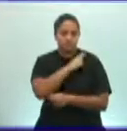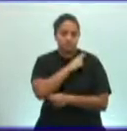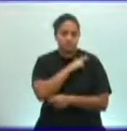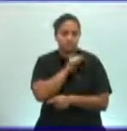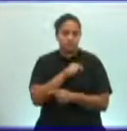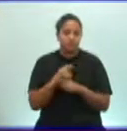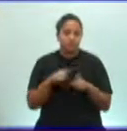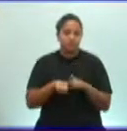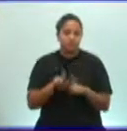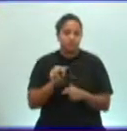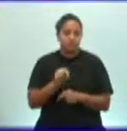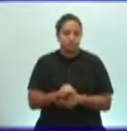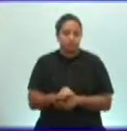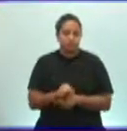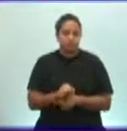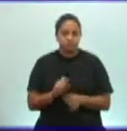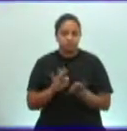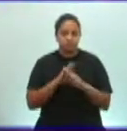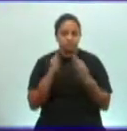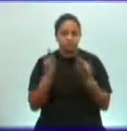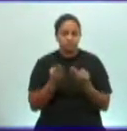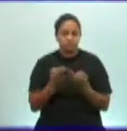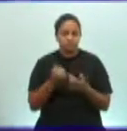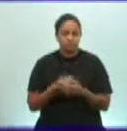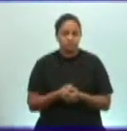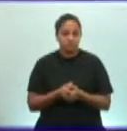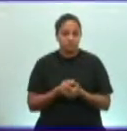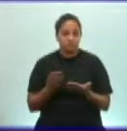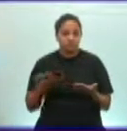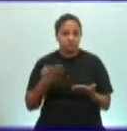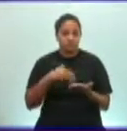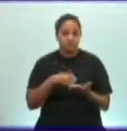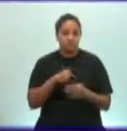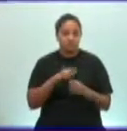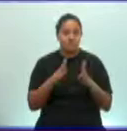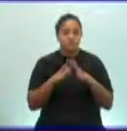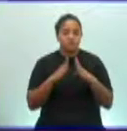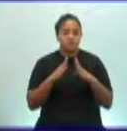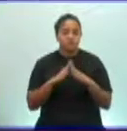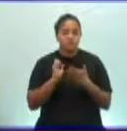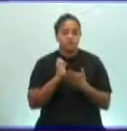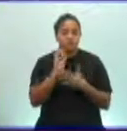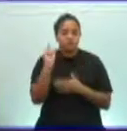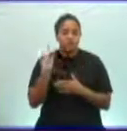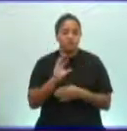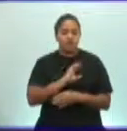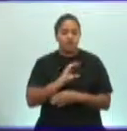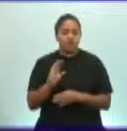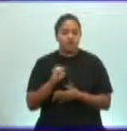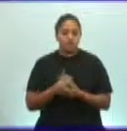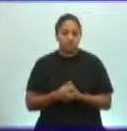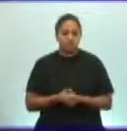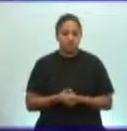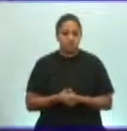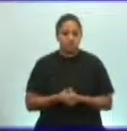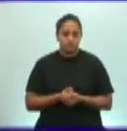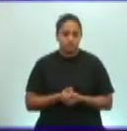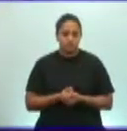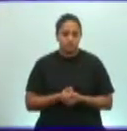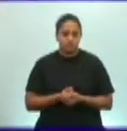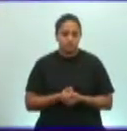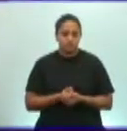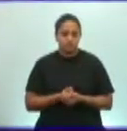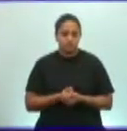la familia que ha trasladado a su casa las escuelas. A todos, bienvenidos a un nuevo encuentro con